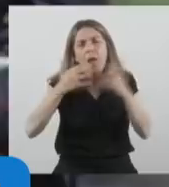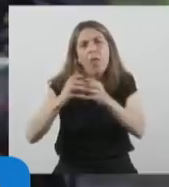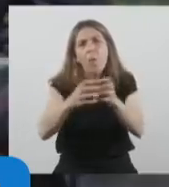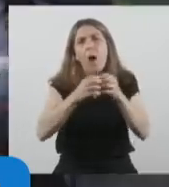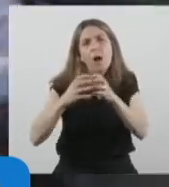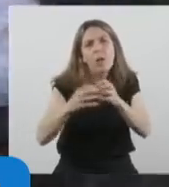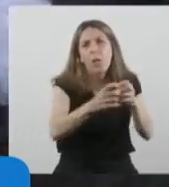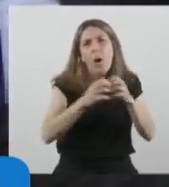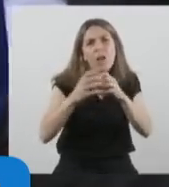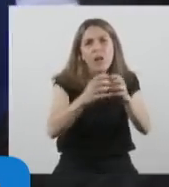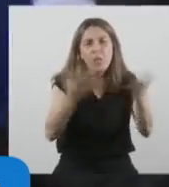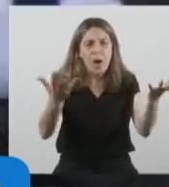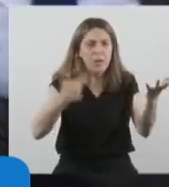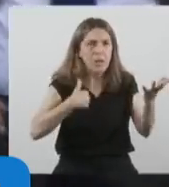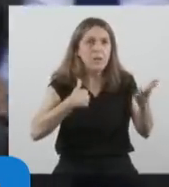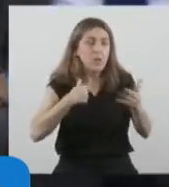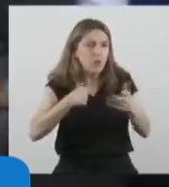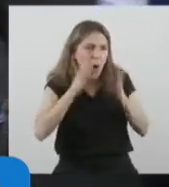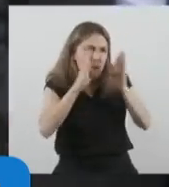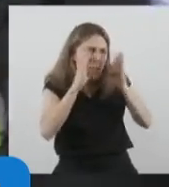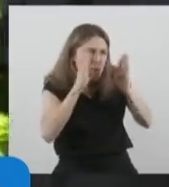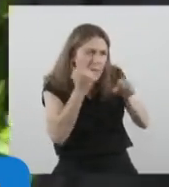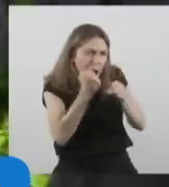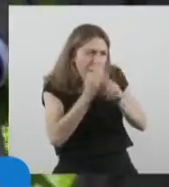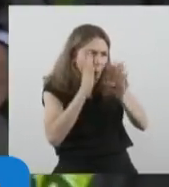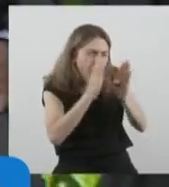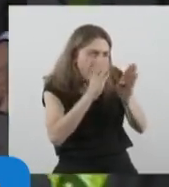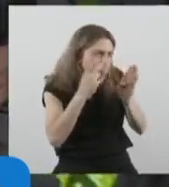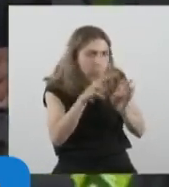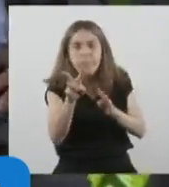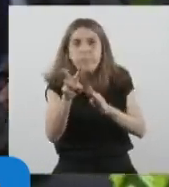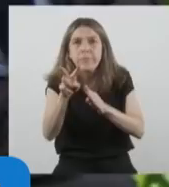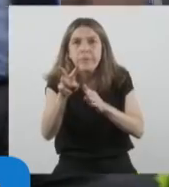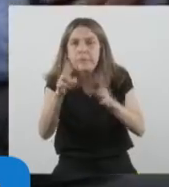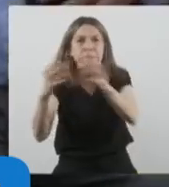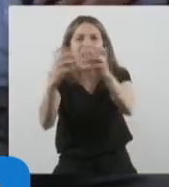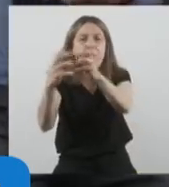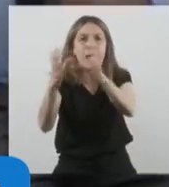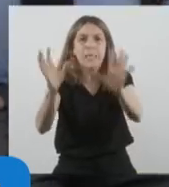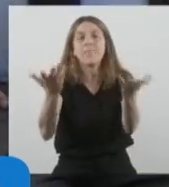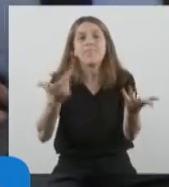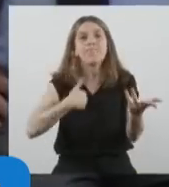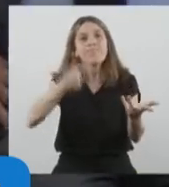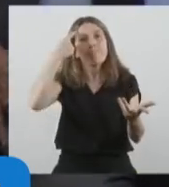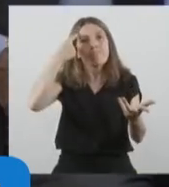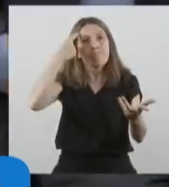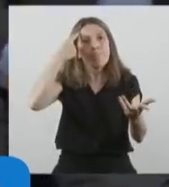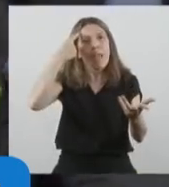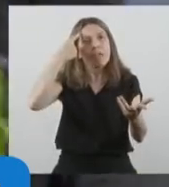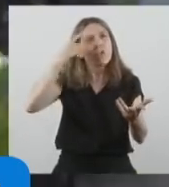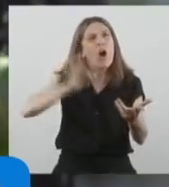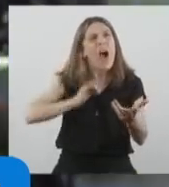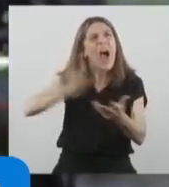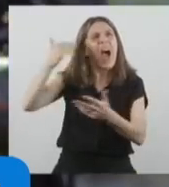por momentos nos obligan a desatender lo importante pienso que aquellos enormes hombres del